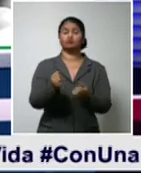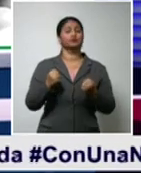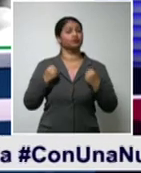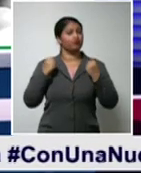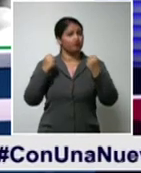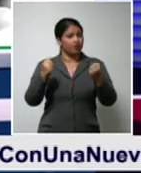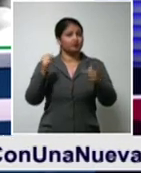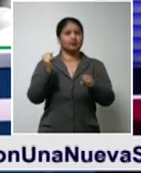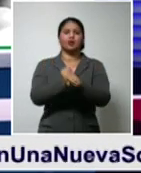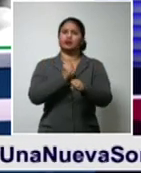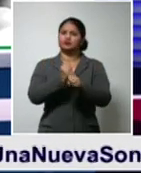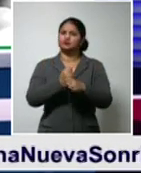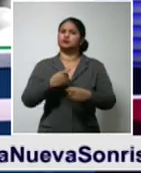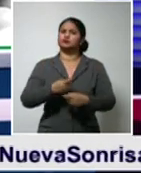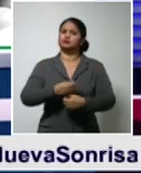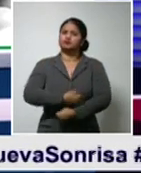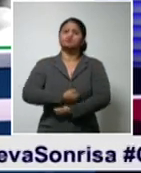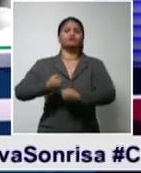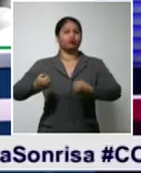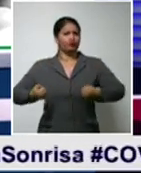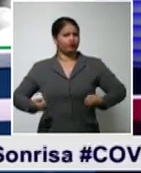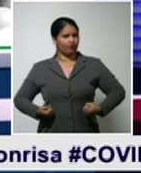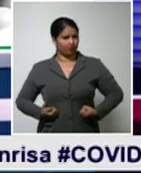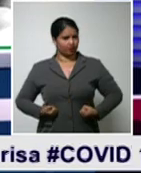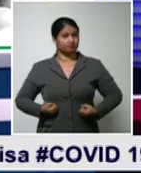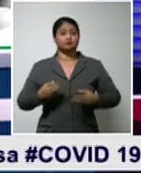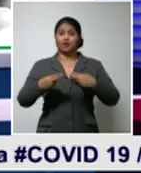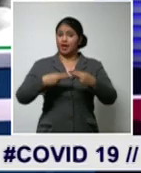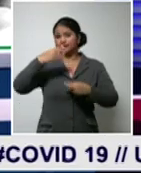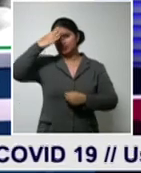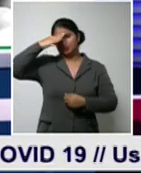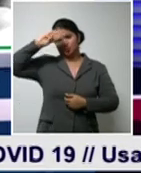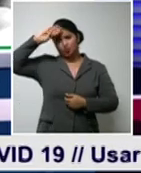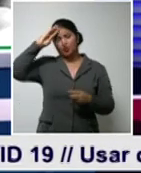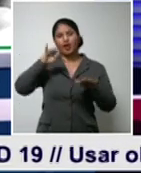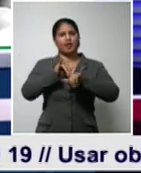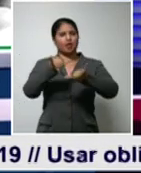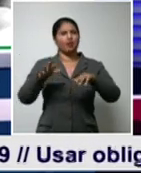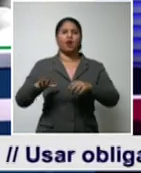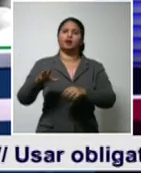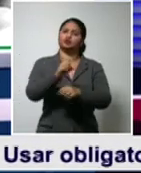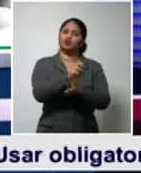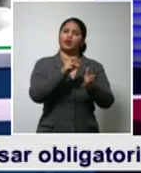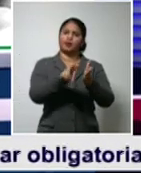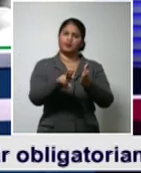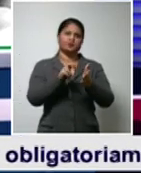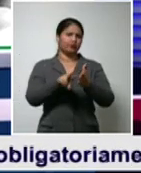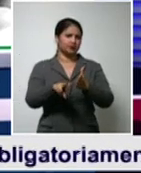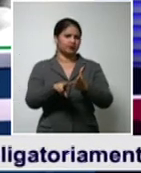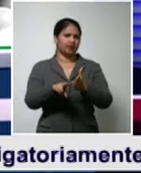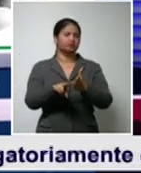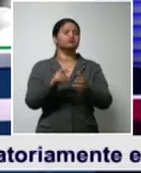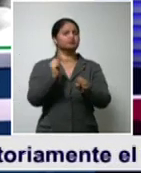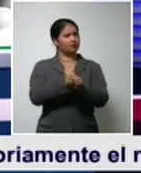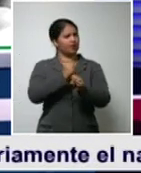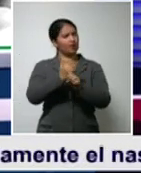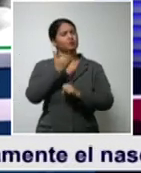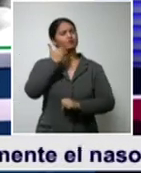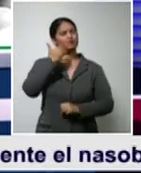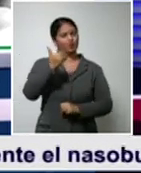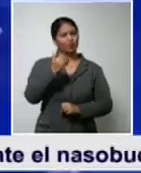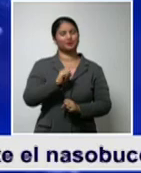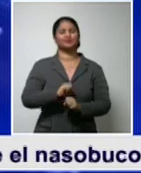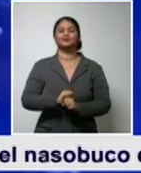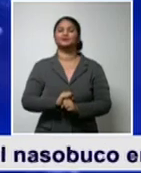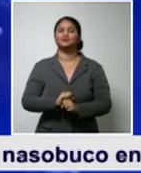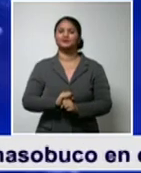de Mayabeque, como se hace en todo el país, para tratar de bajar el nivel de infestación por la COVID-19.